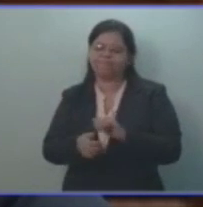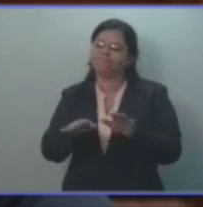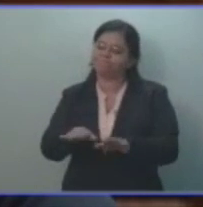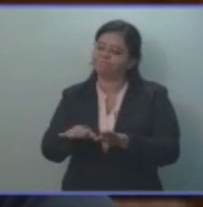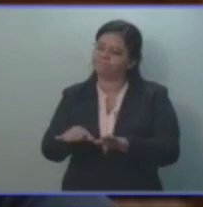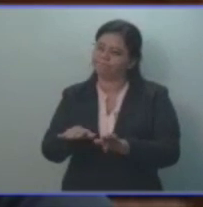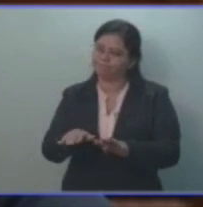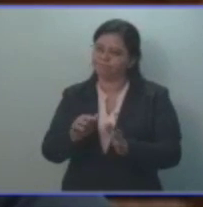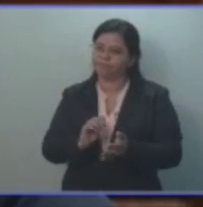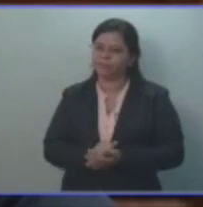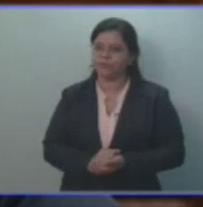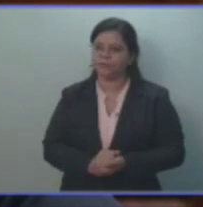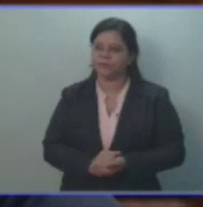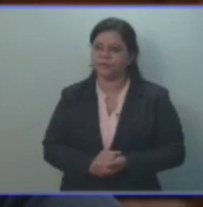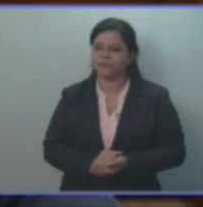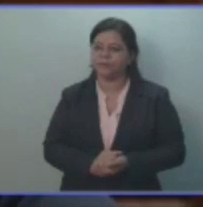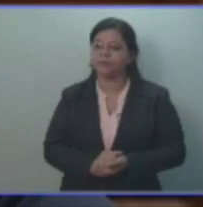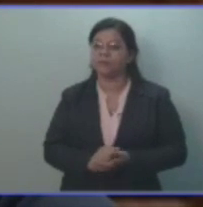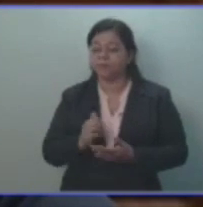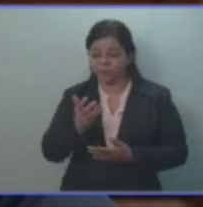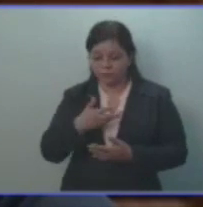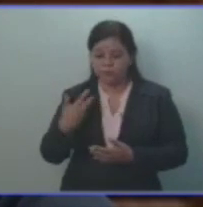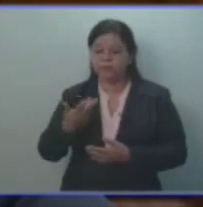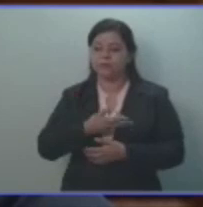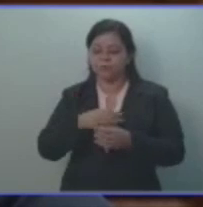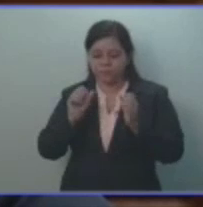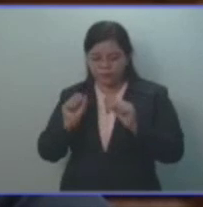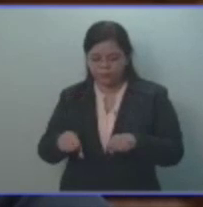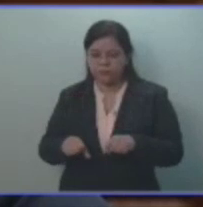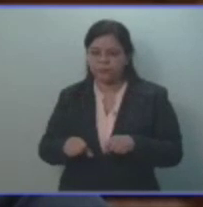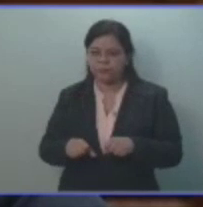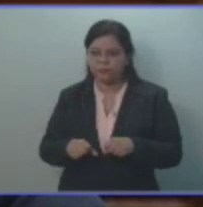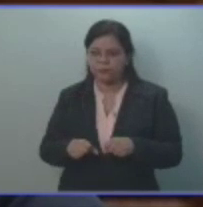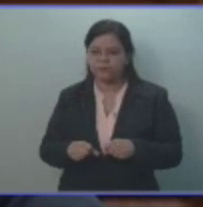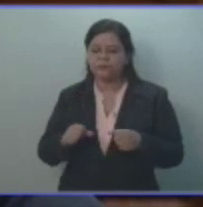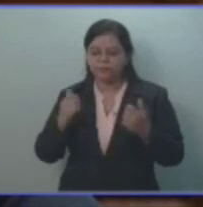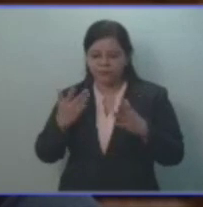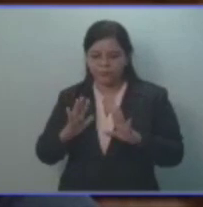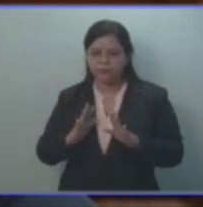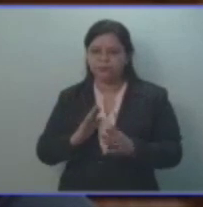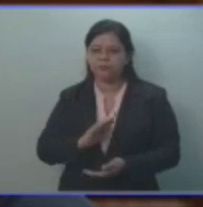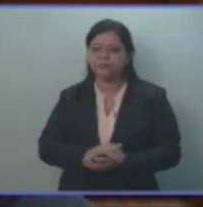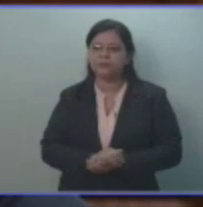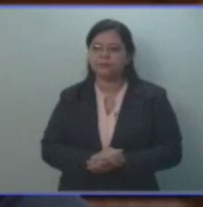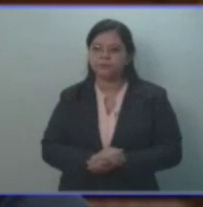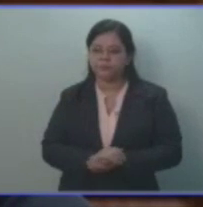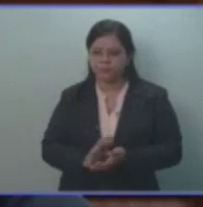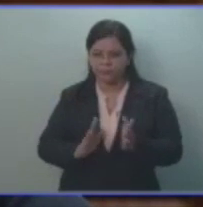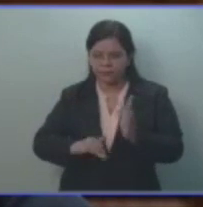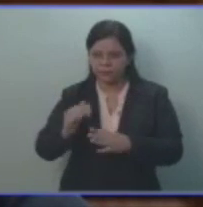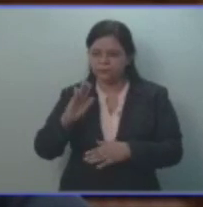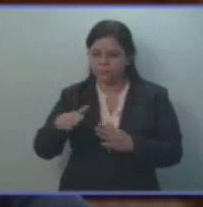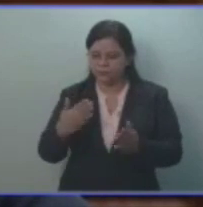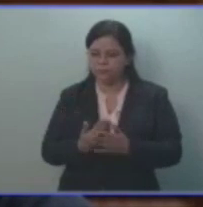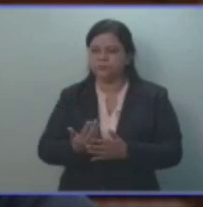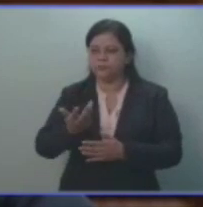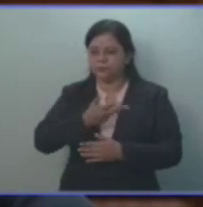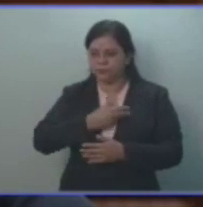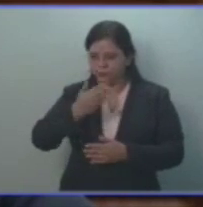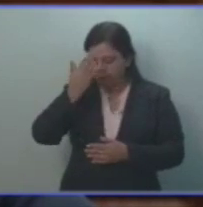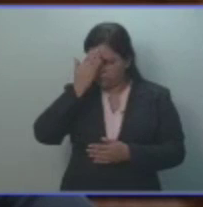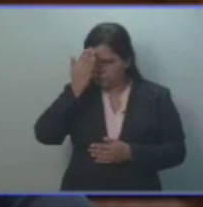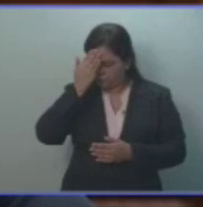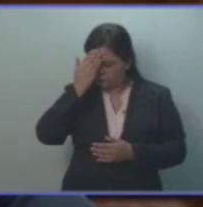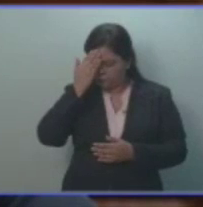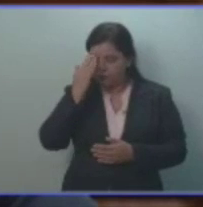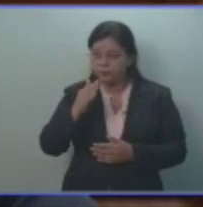gracias por podernos sumar a ese agradecimiento y también por reconocerles ese esfuerzo que